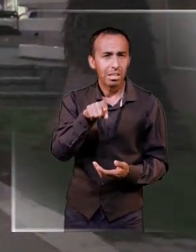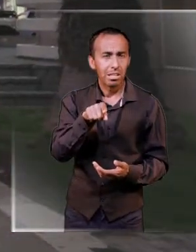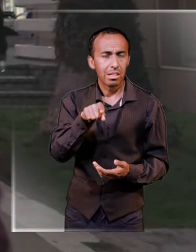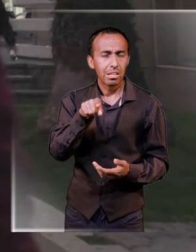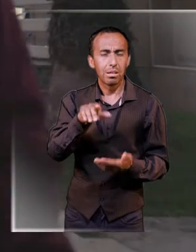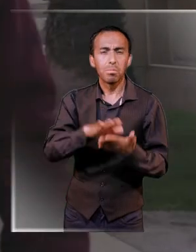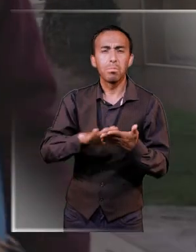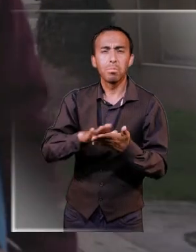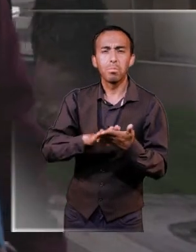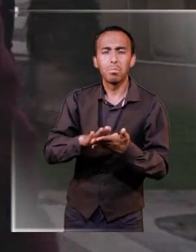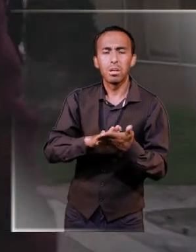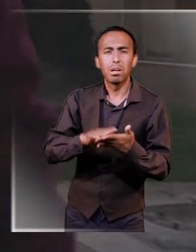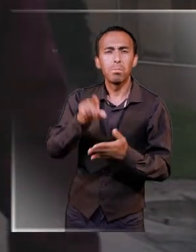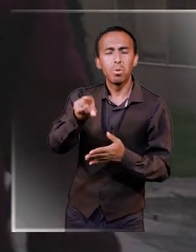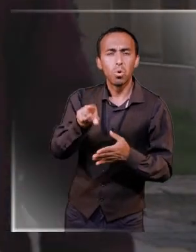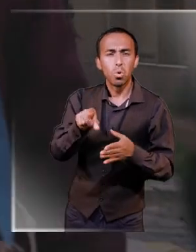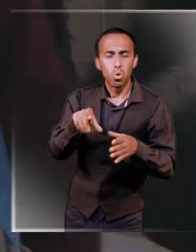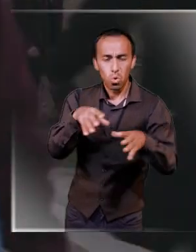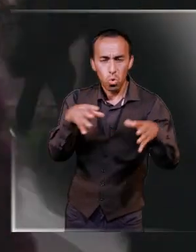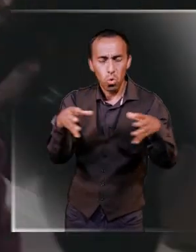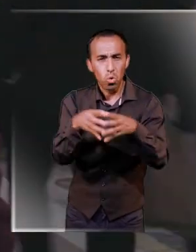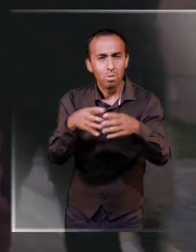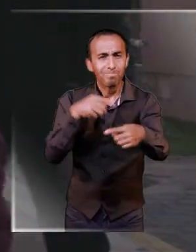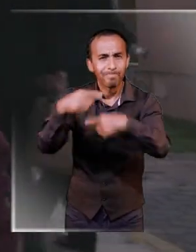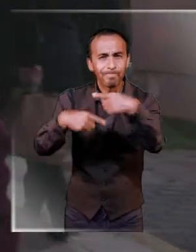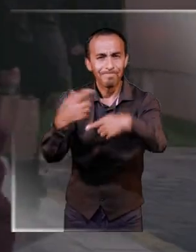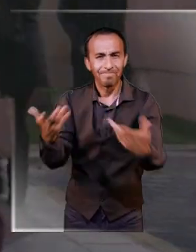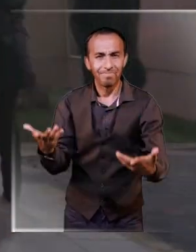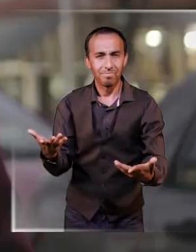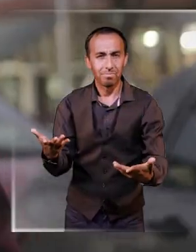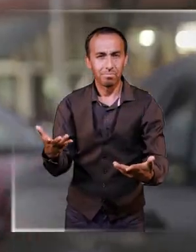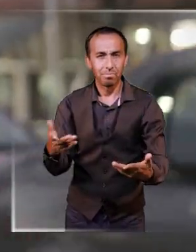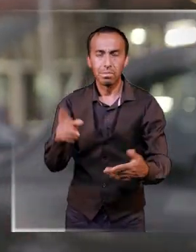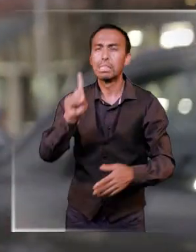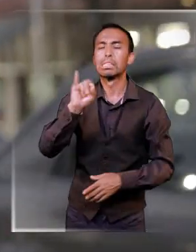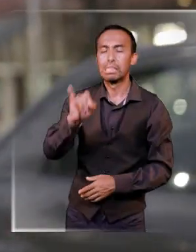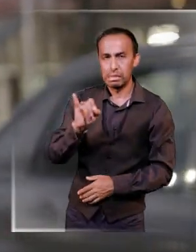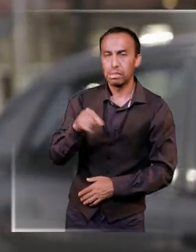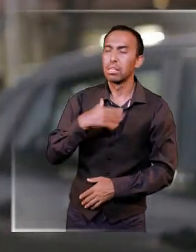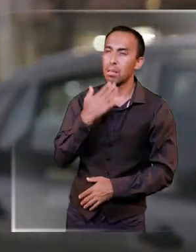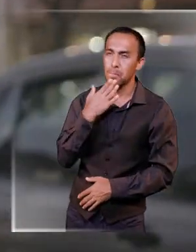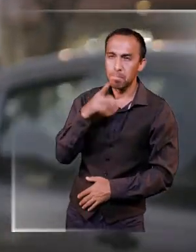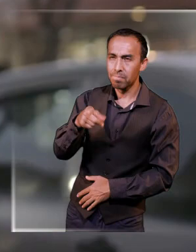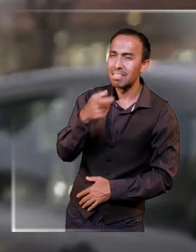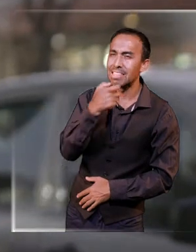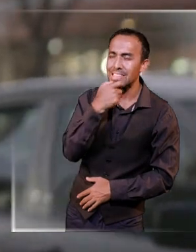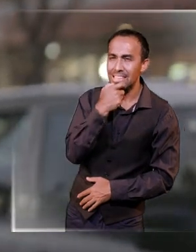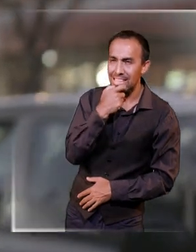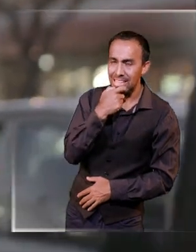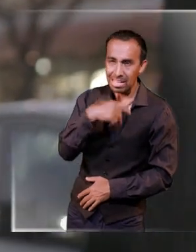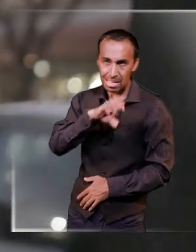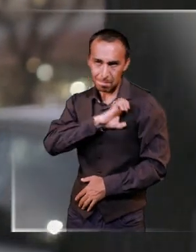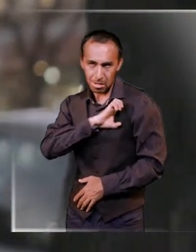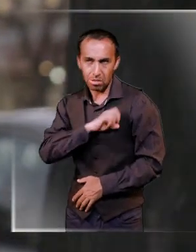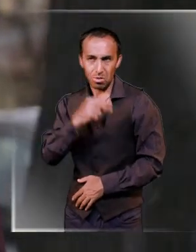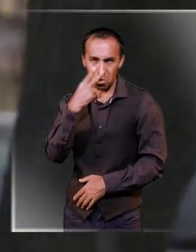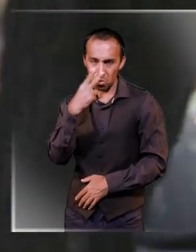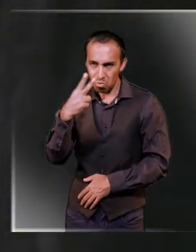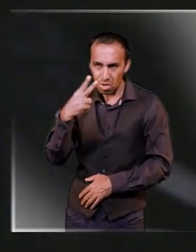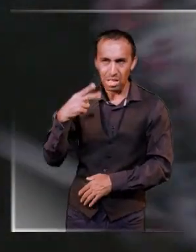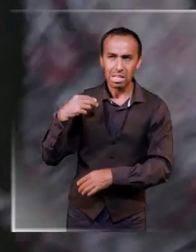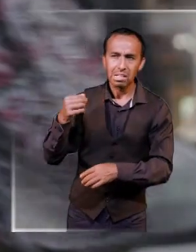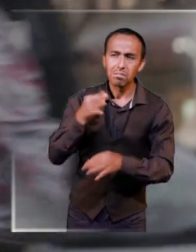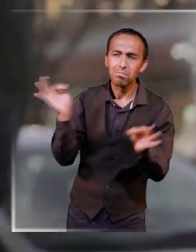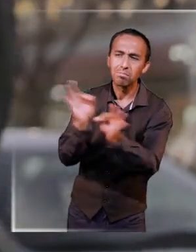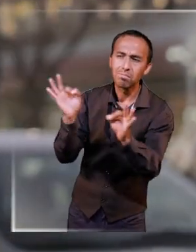Es del gameplay de Splatoon y Splatoon 2. ¡Oh! Sí, pues, en inglés y en español, porque yo me di cuenta que cuando les presentaste